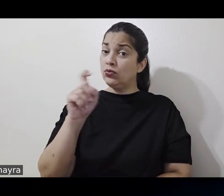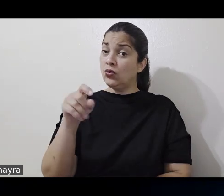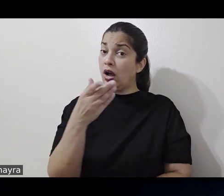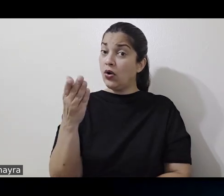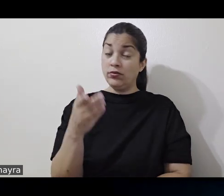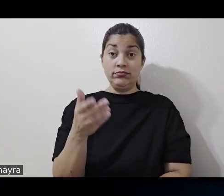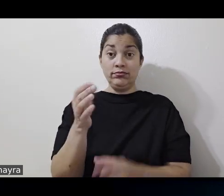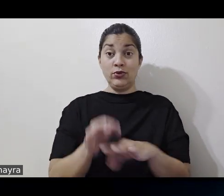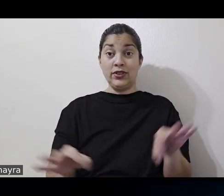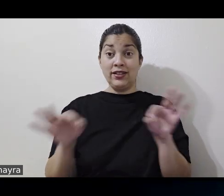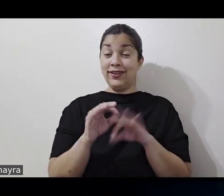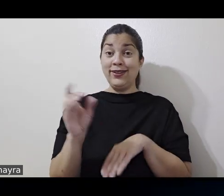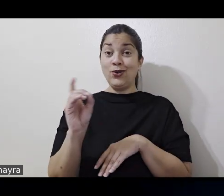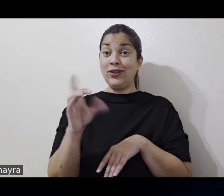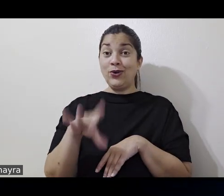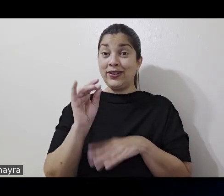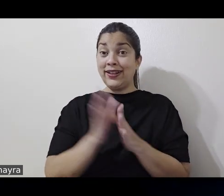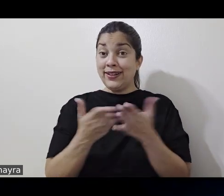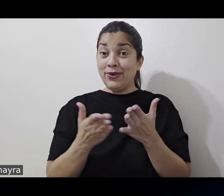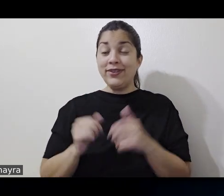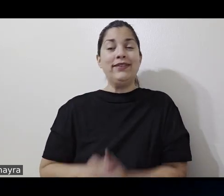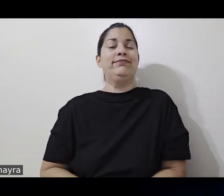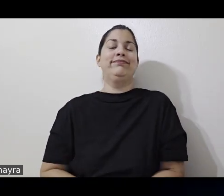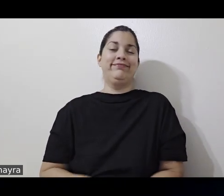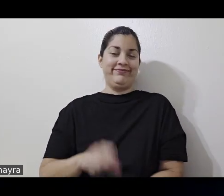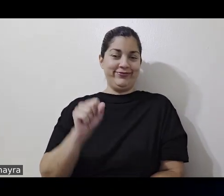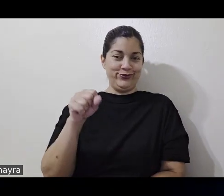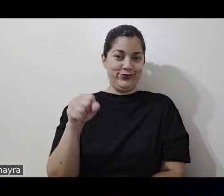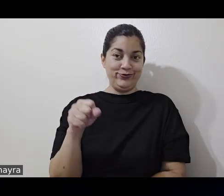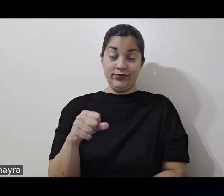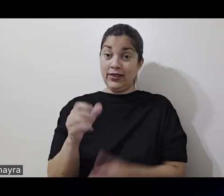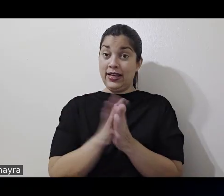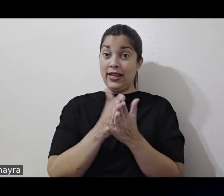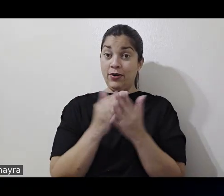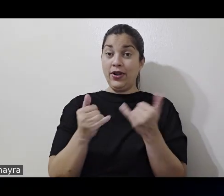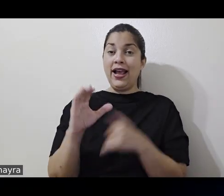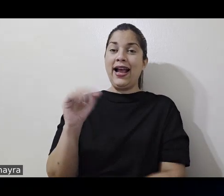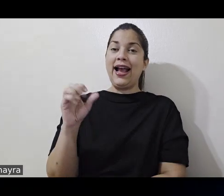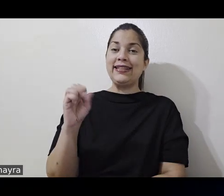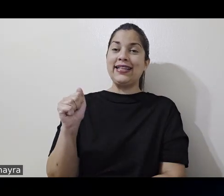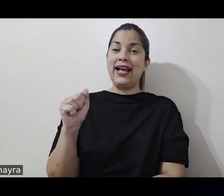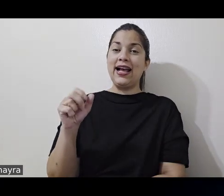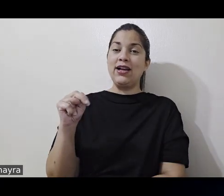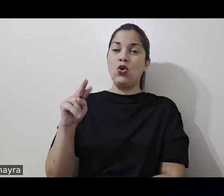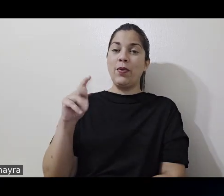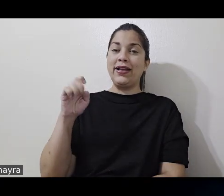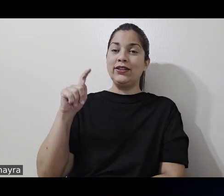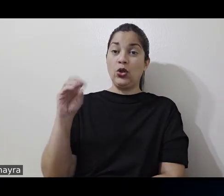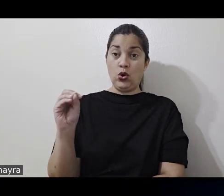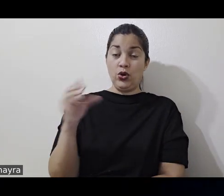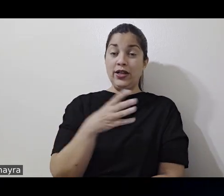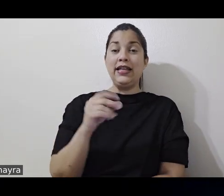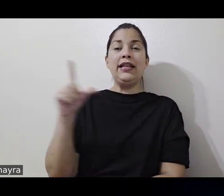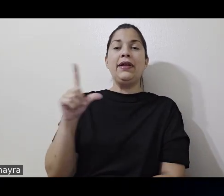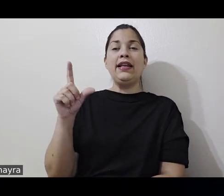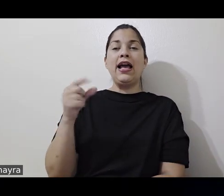importante, Ravelo, ¿dónde se consigue el libro? Exacto. Sí, el libro lo tenemos por ahora en Casa Norberto y en la librería Norberto